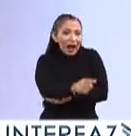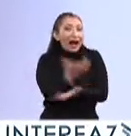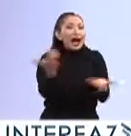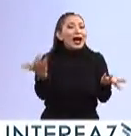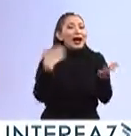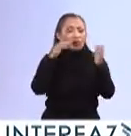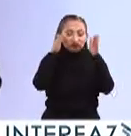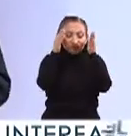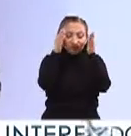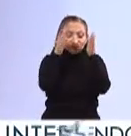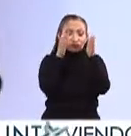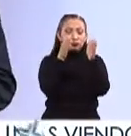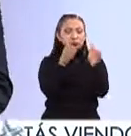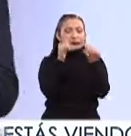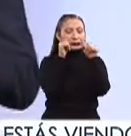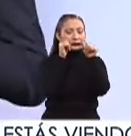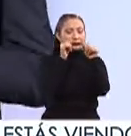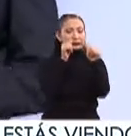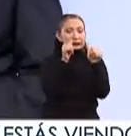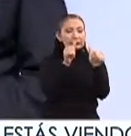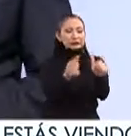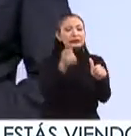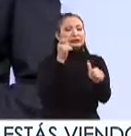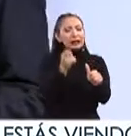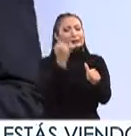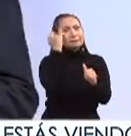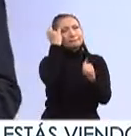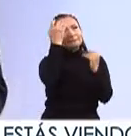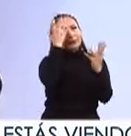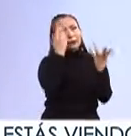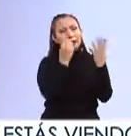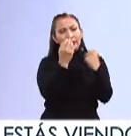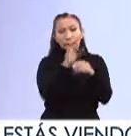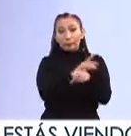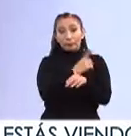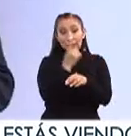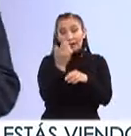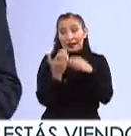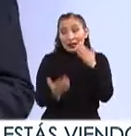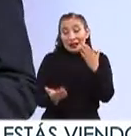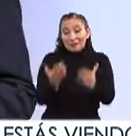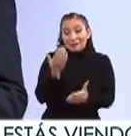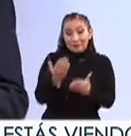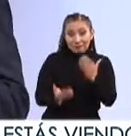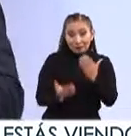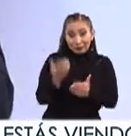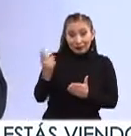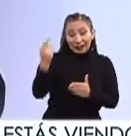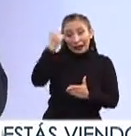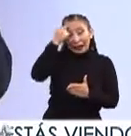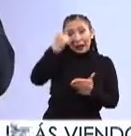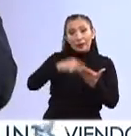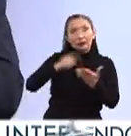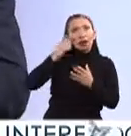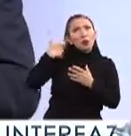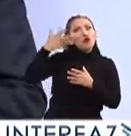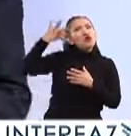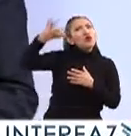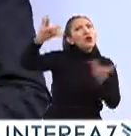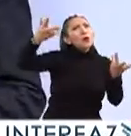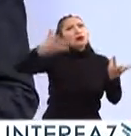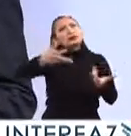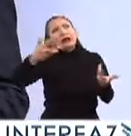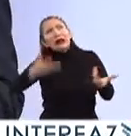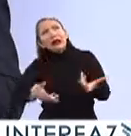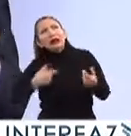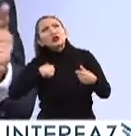para enfocarnos en nuestras estrategias de aprendizaje. ¿Por qué? Porque muchas veces pensamos más hacia el futuro, muchas